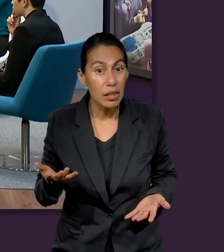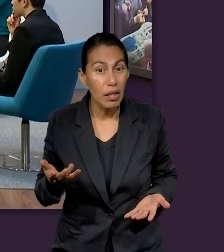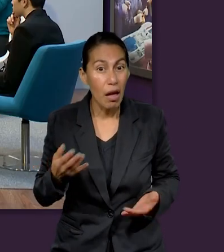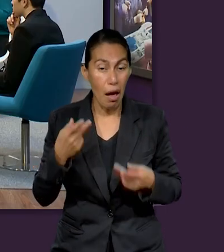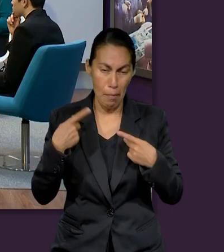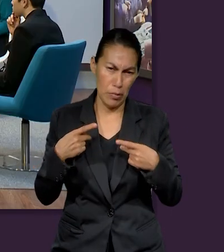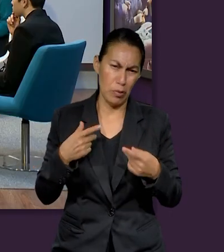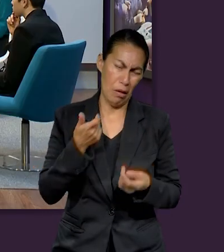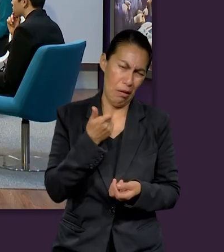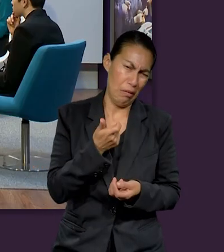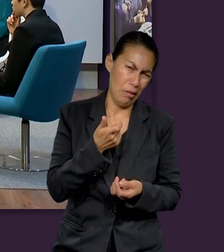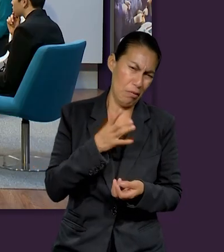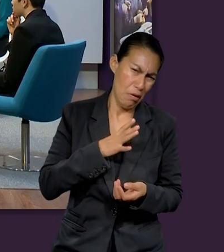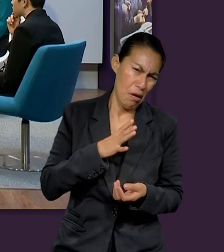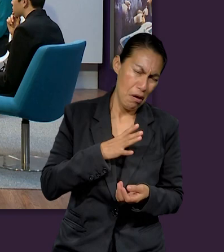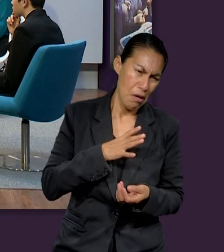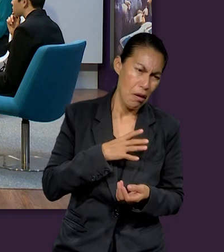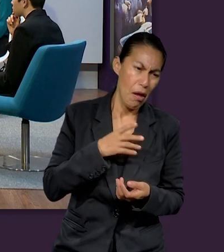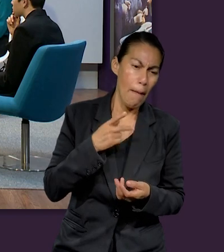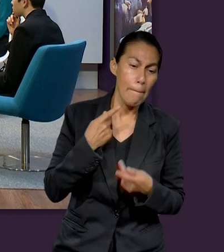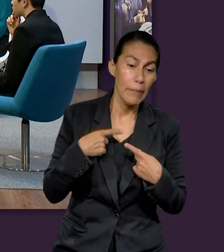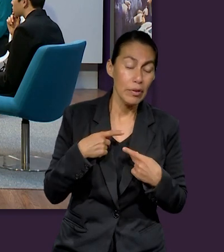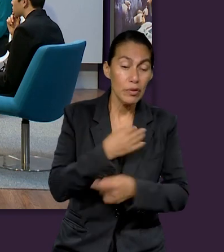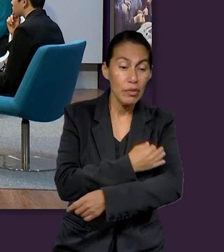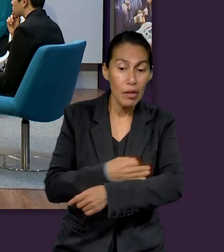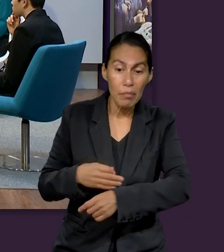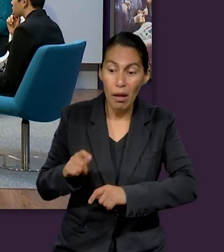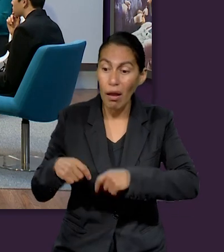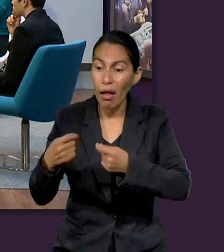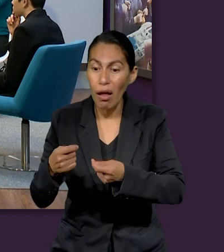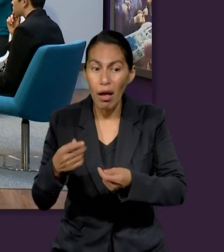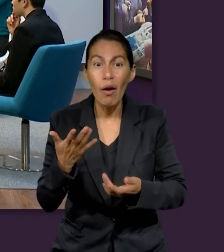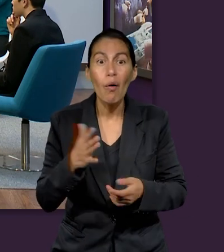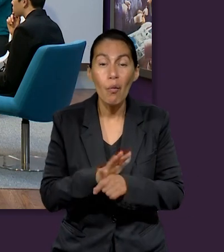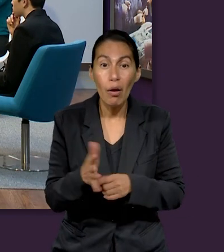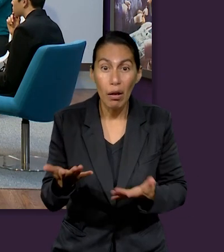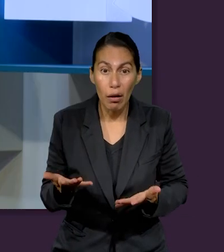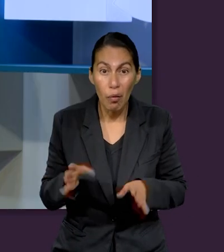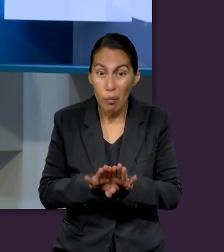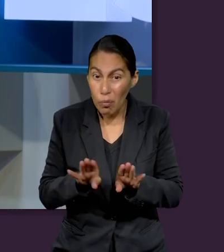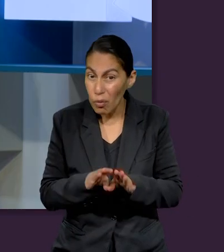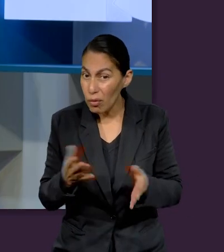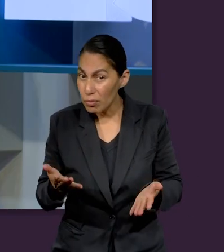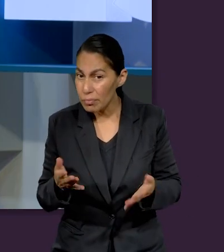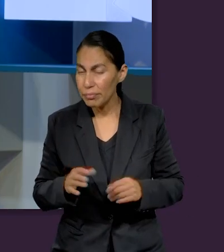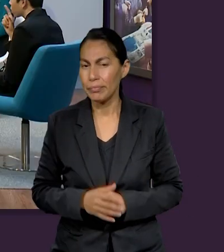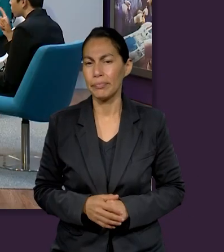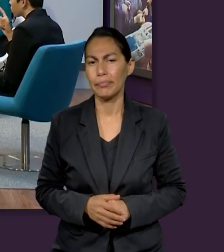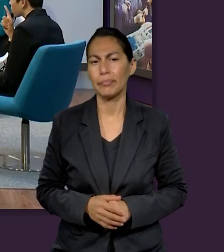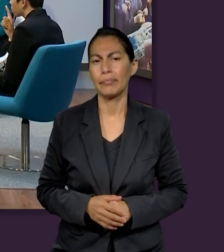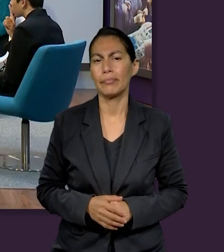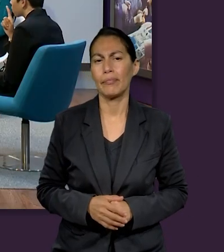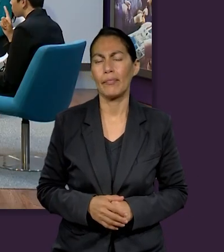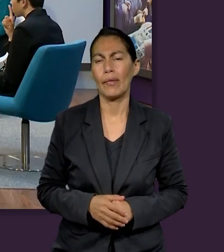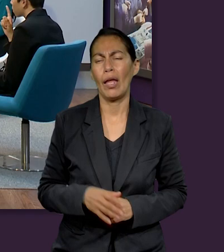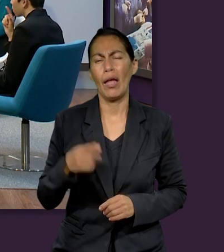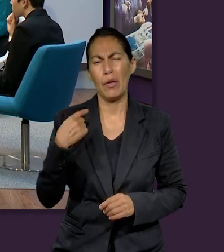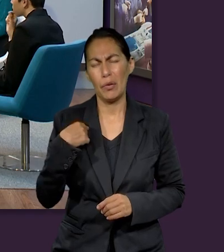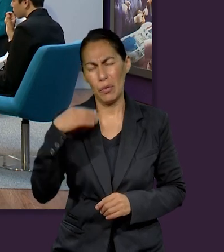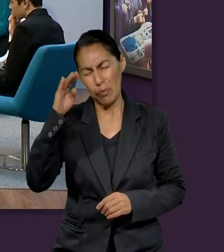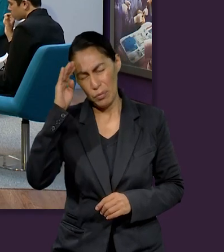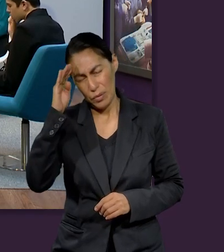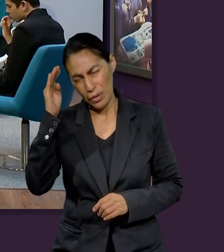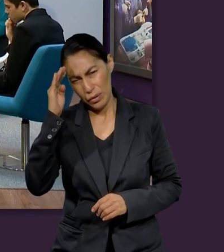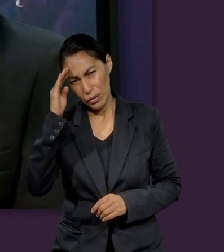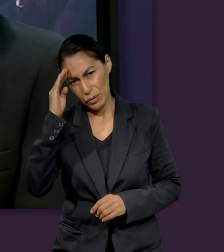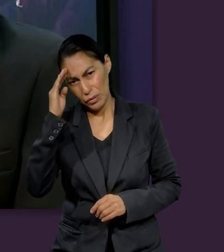manera estable después que muramos entonces va a haber complicaciones y ahora que que aprendieron de eso yo creo conciencia después de lo